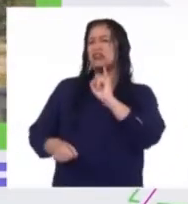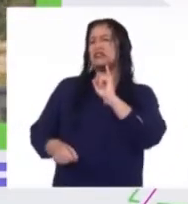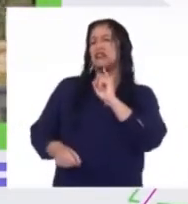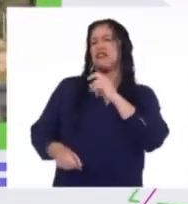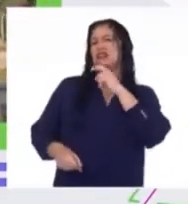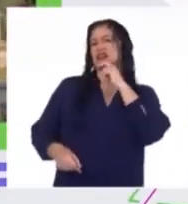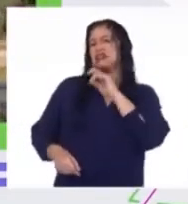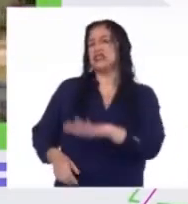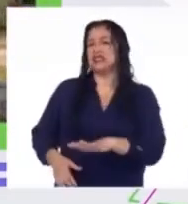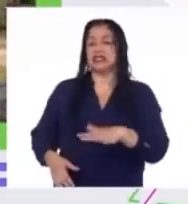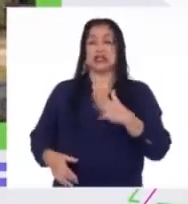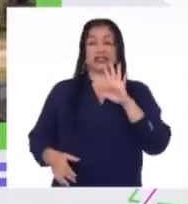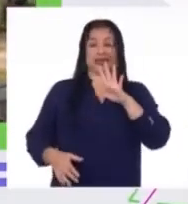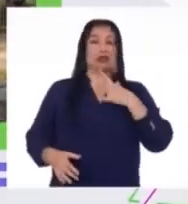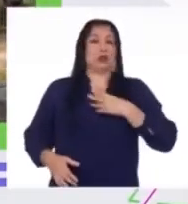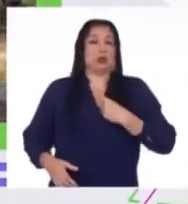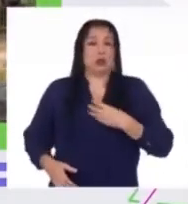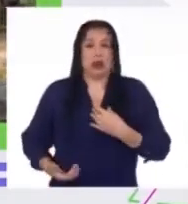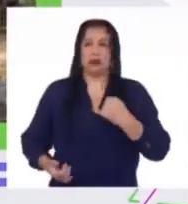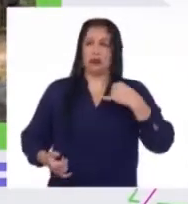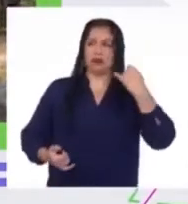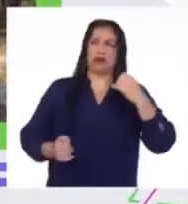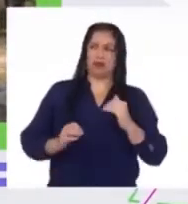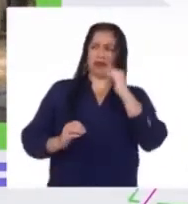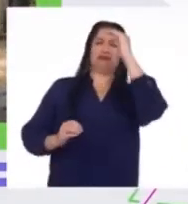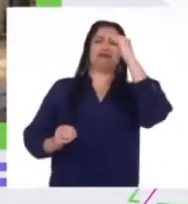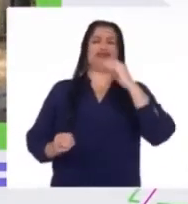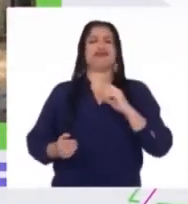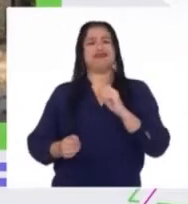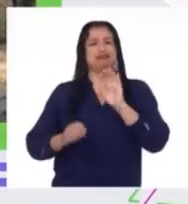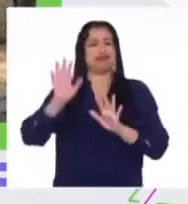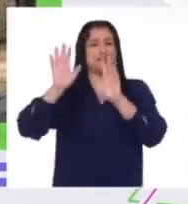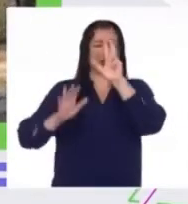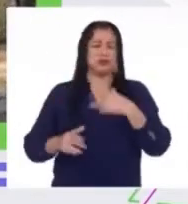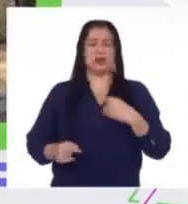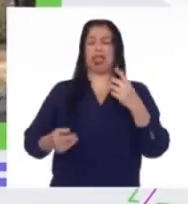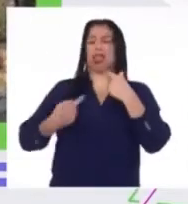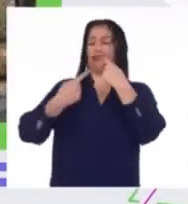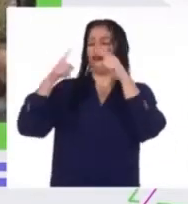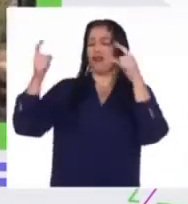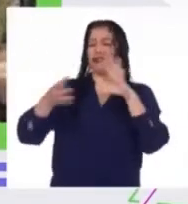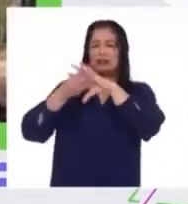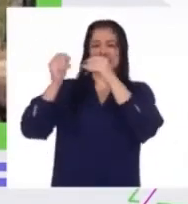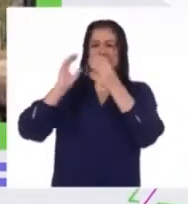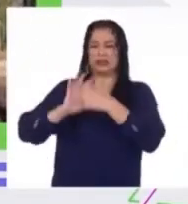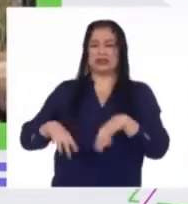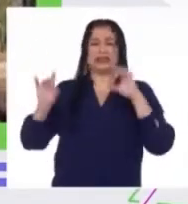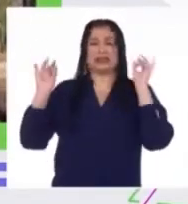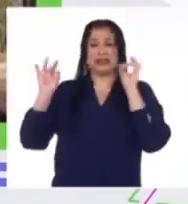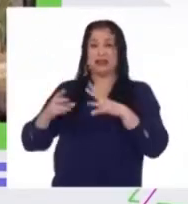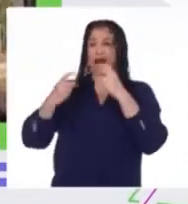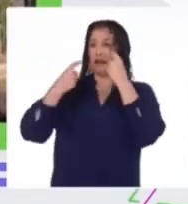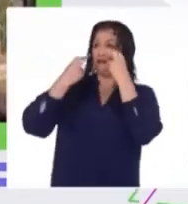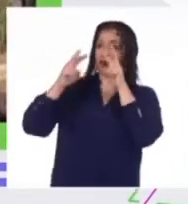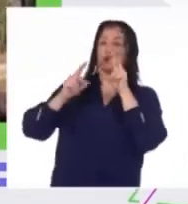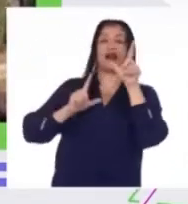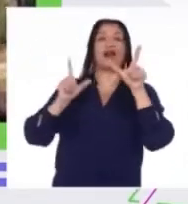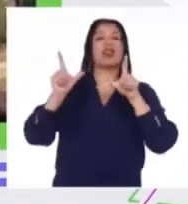niña de 5 años, un joven de 18 años, ¿no? Algo así vemos en la tele